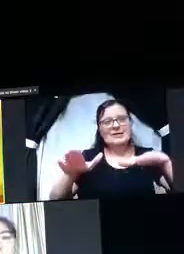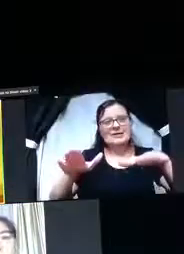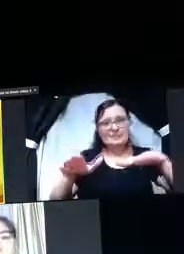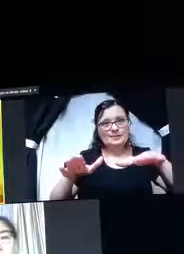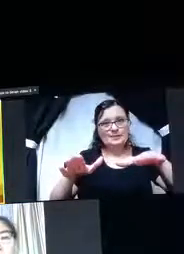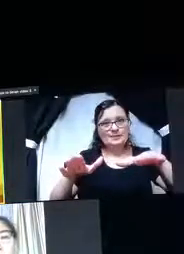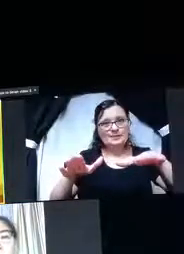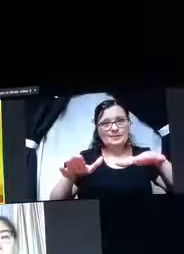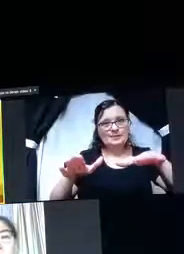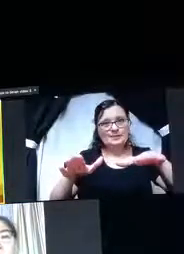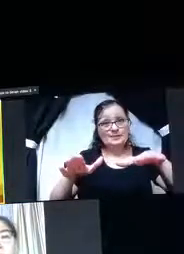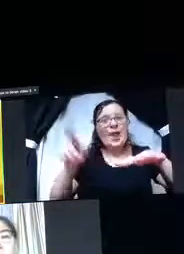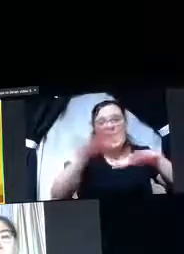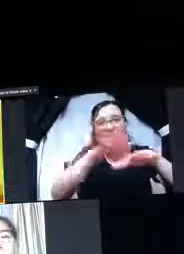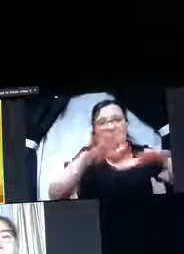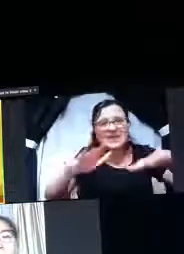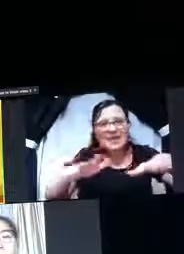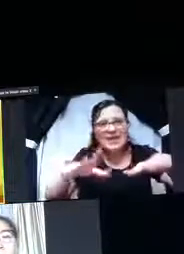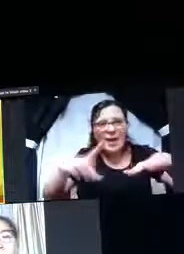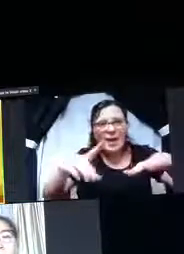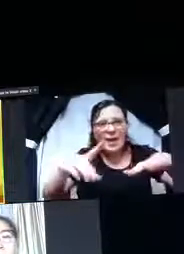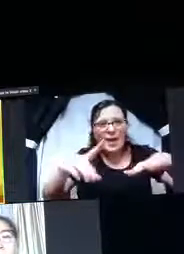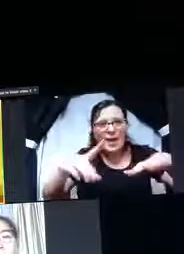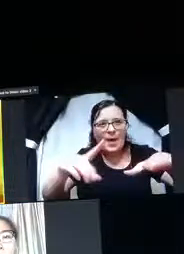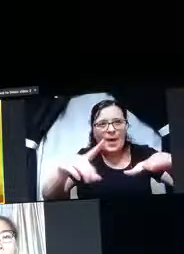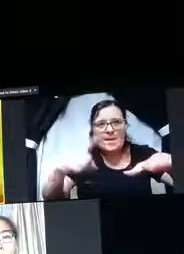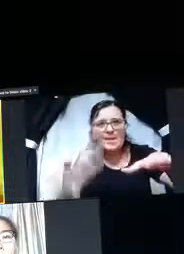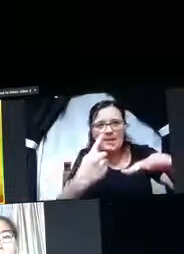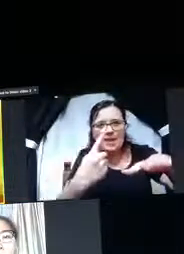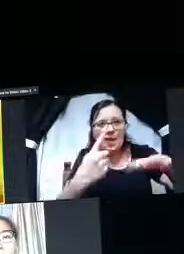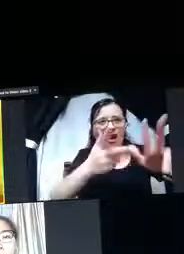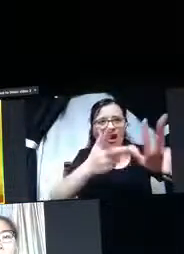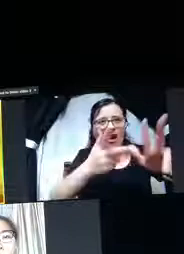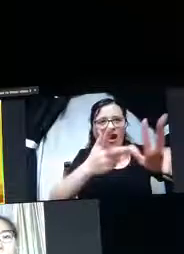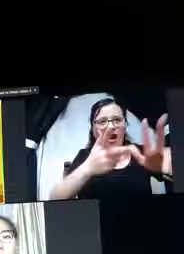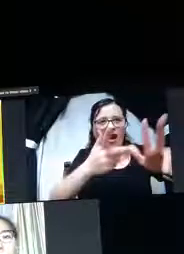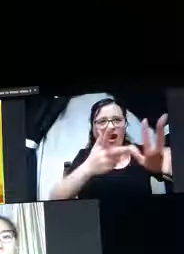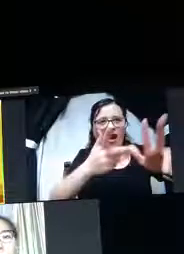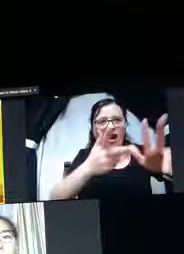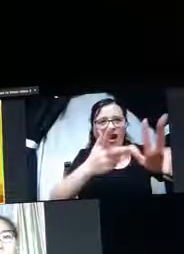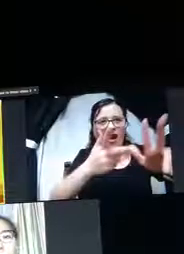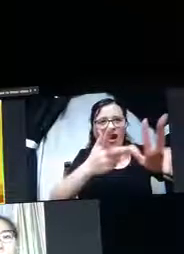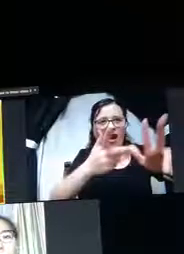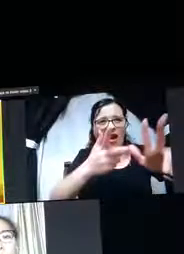de señas, no tenemos cómo, ¿sí? Las pruebas se